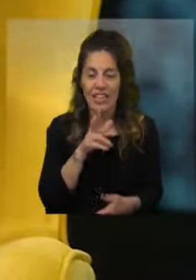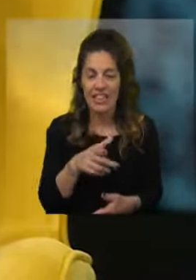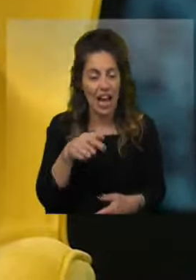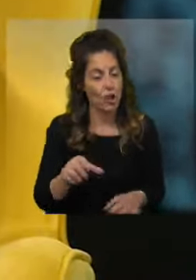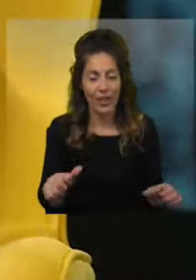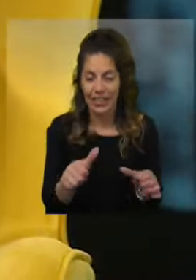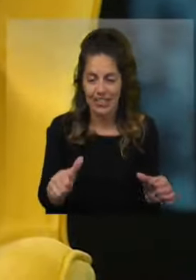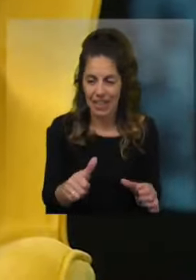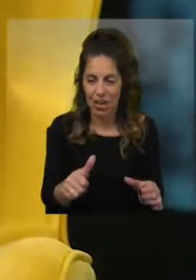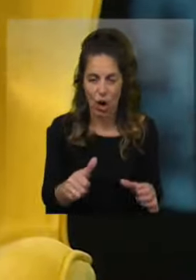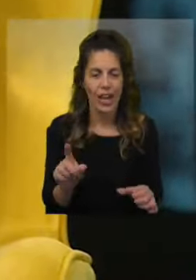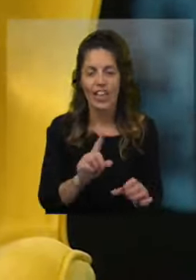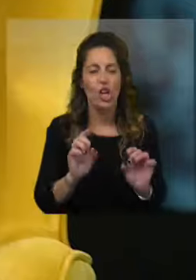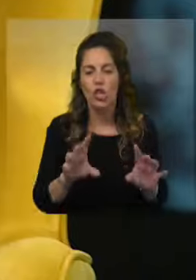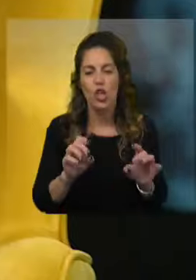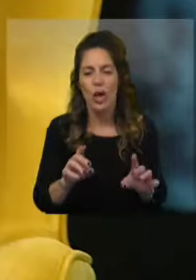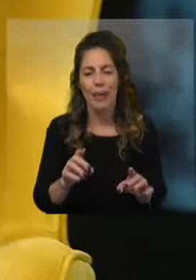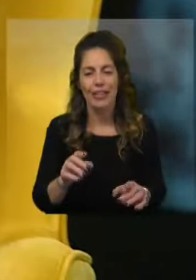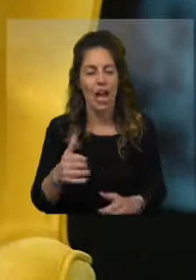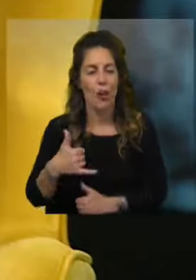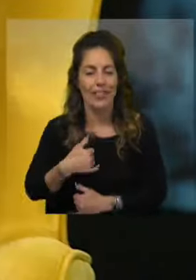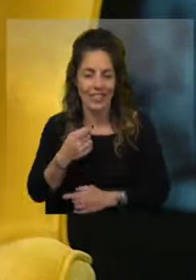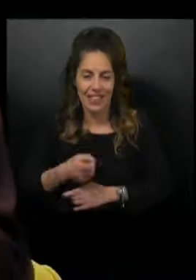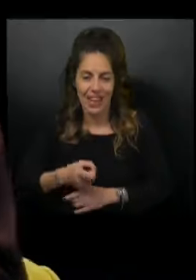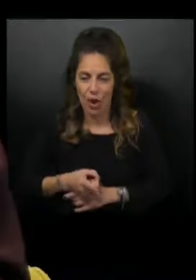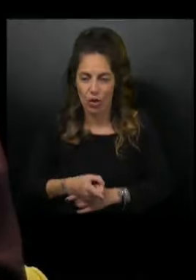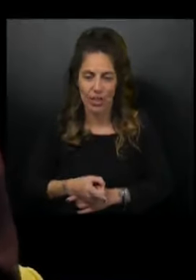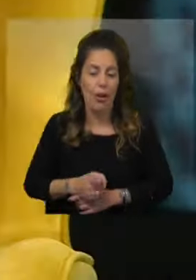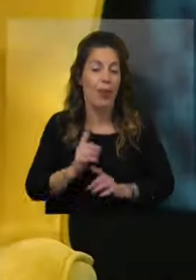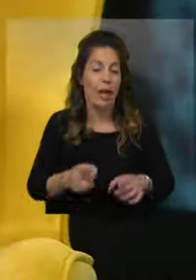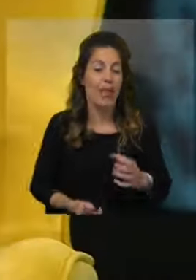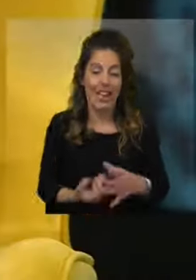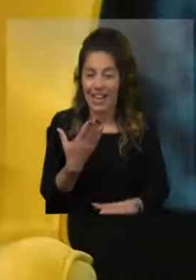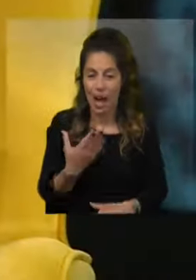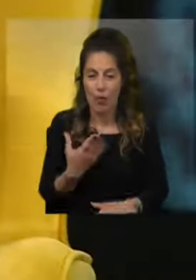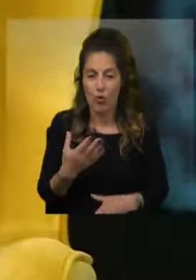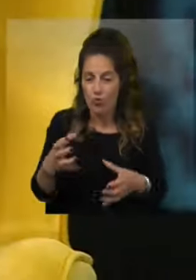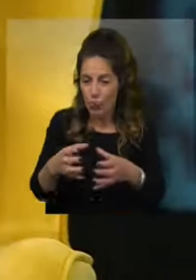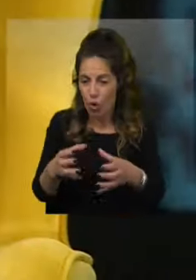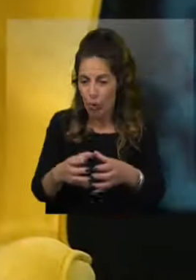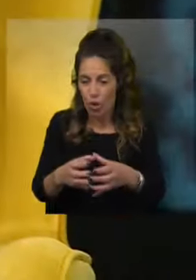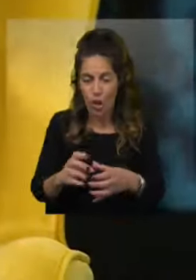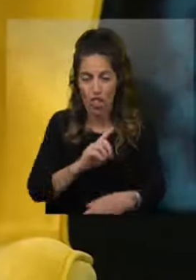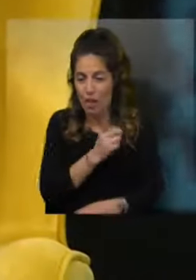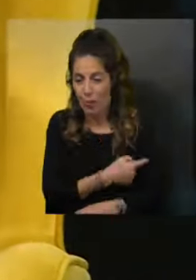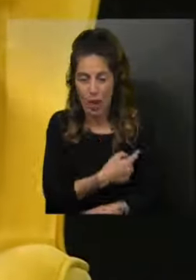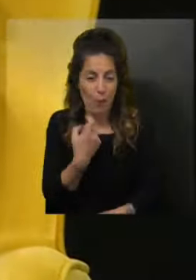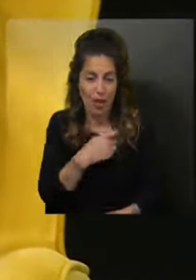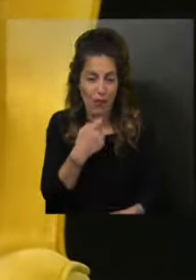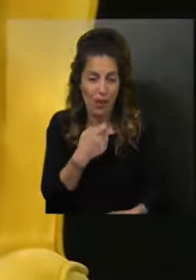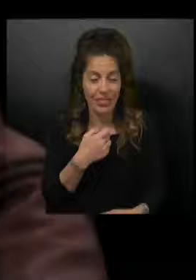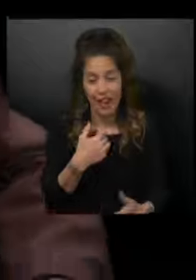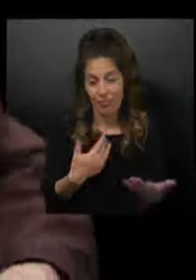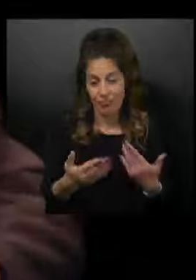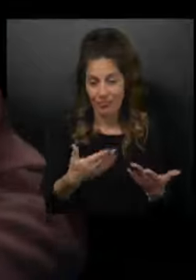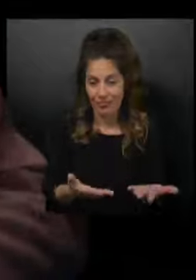hacerlo y que no sea solamente a los militares que se le da la orden porque también creamos monopolios a veces porque Bueno nos falta ver del otro lado